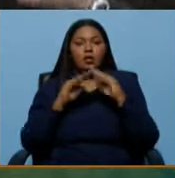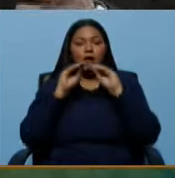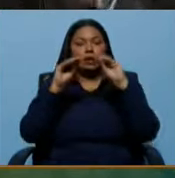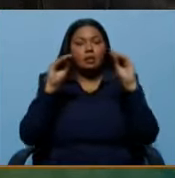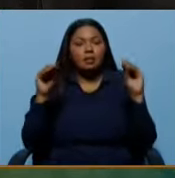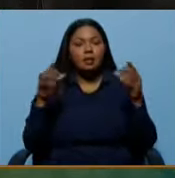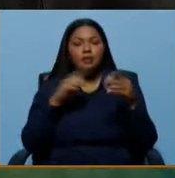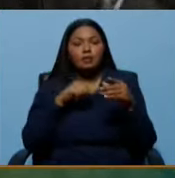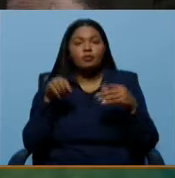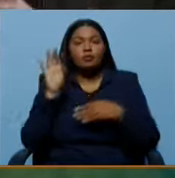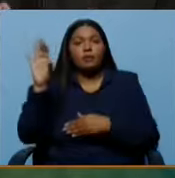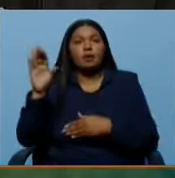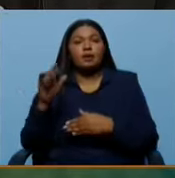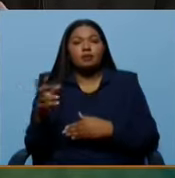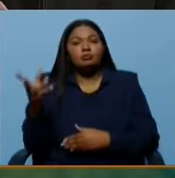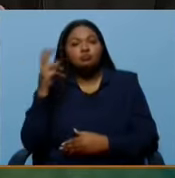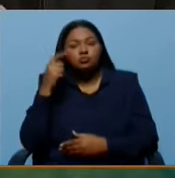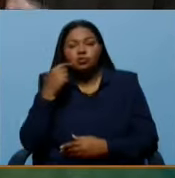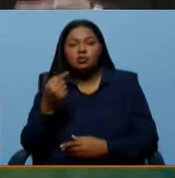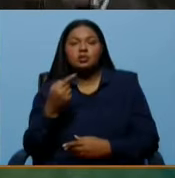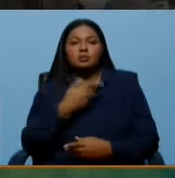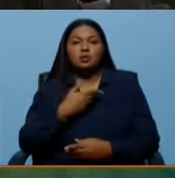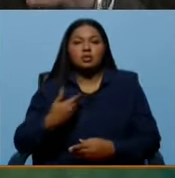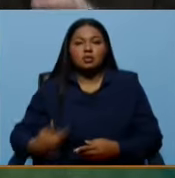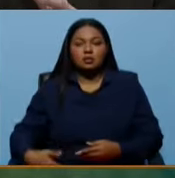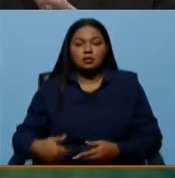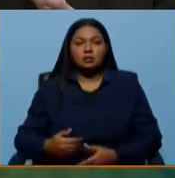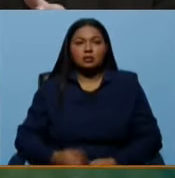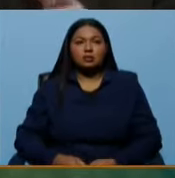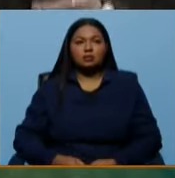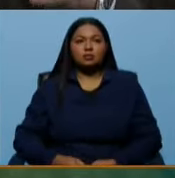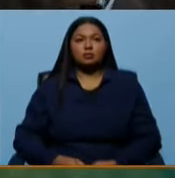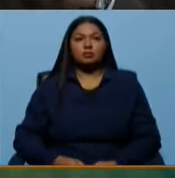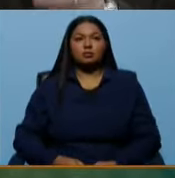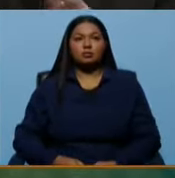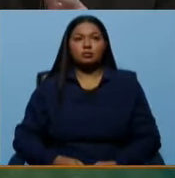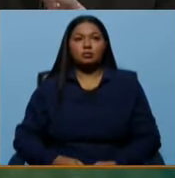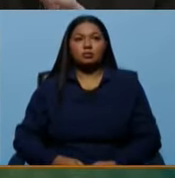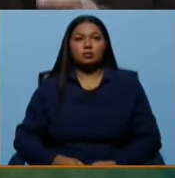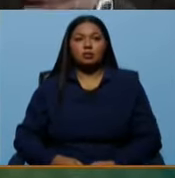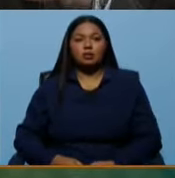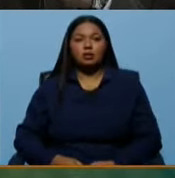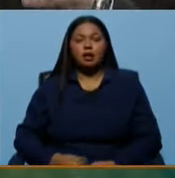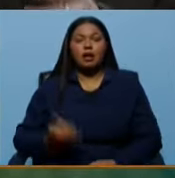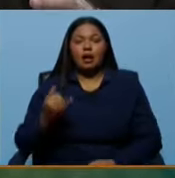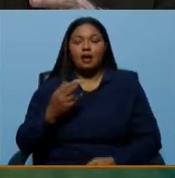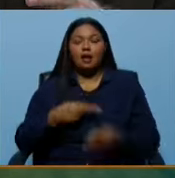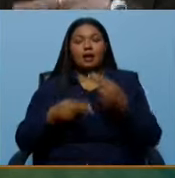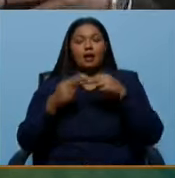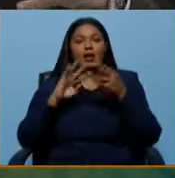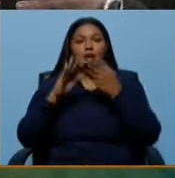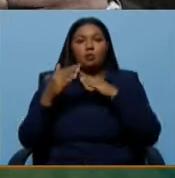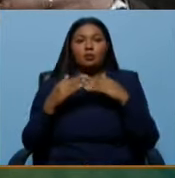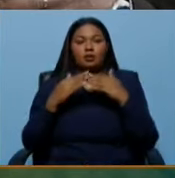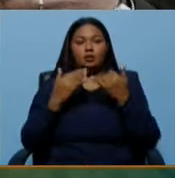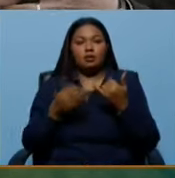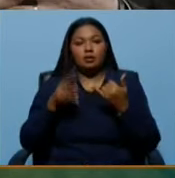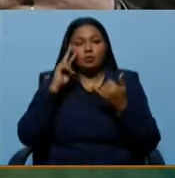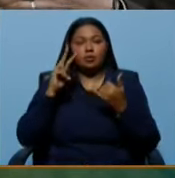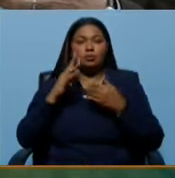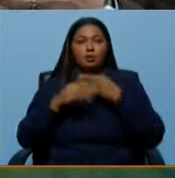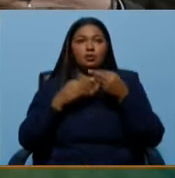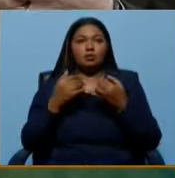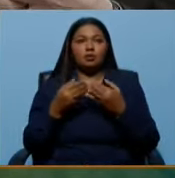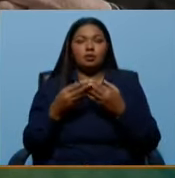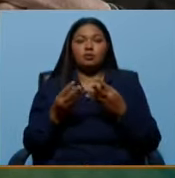a nuestro país, escuchar lo que nos dice el presidente, hay una escala, la escala de la comuna, la escala del circuito comunal, hay una escala que empieza